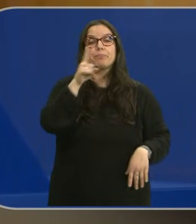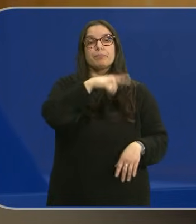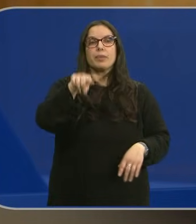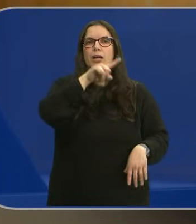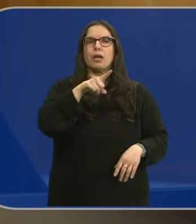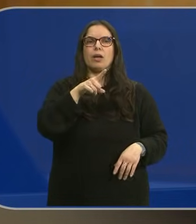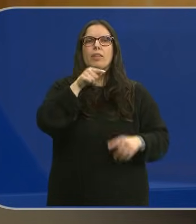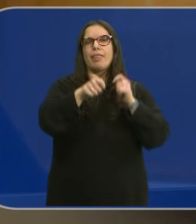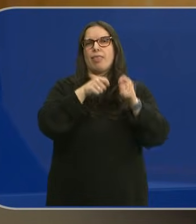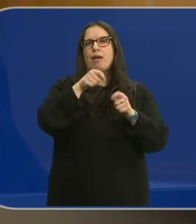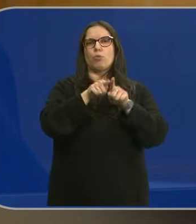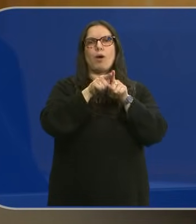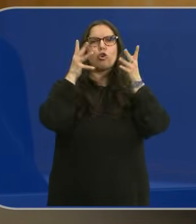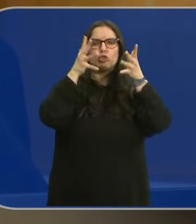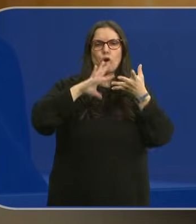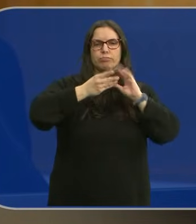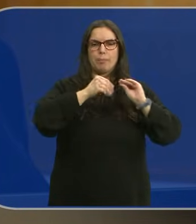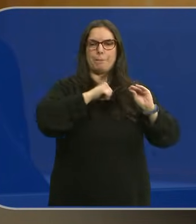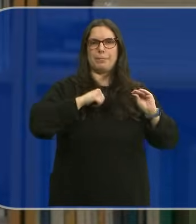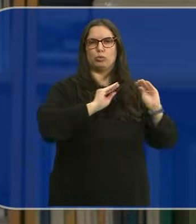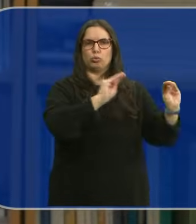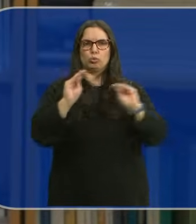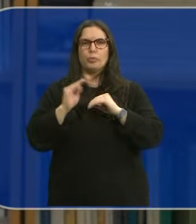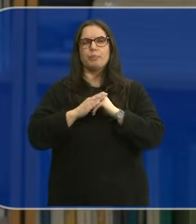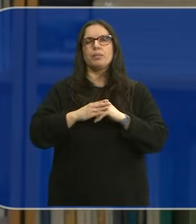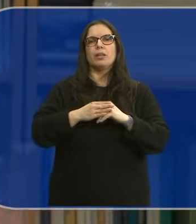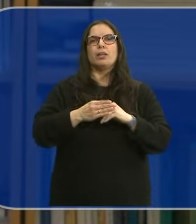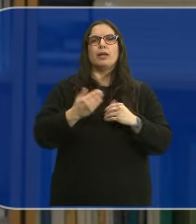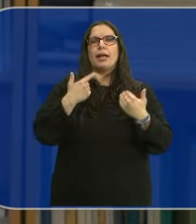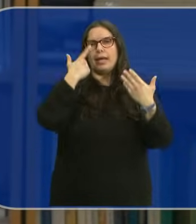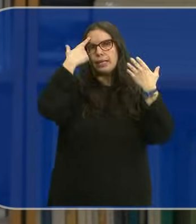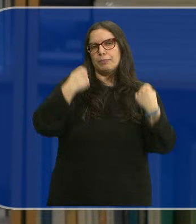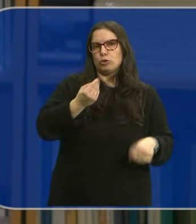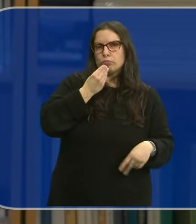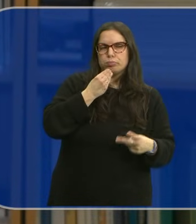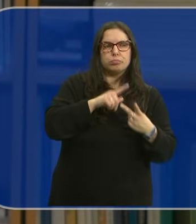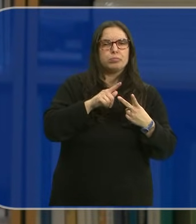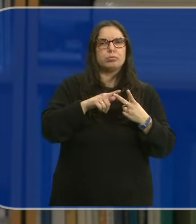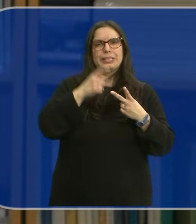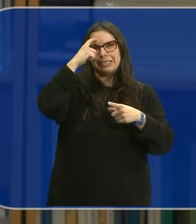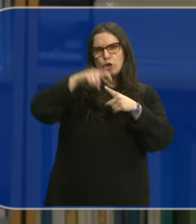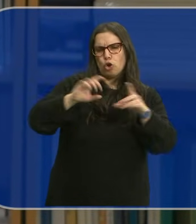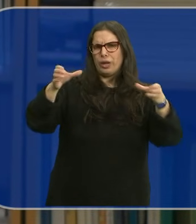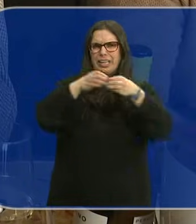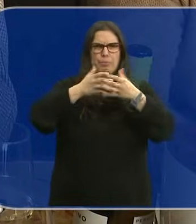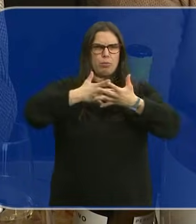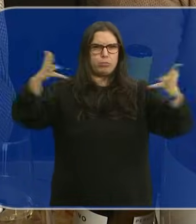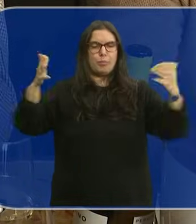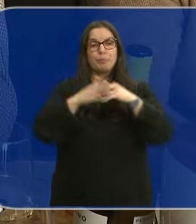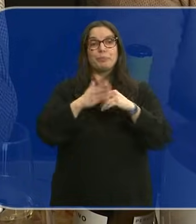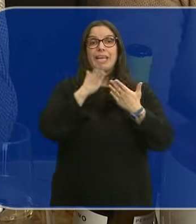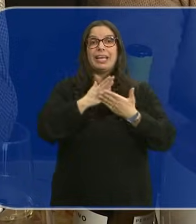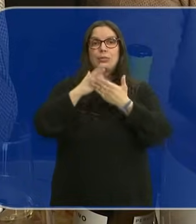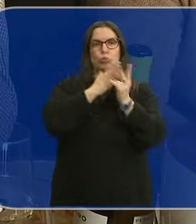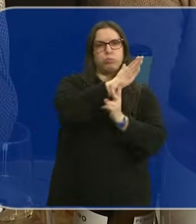recibir toda una serie de consejos individualizados y personalizados. Nutricionistas, psicólogos y una serie de equipo muy grande que tenemos en UNATI. El estudio